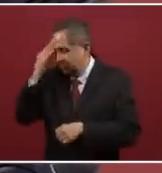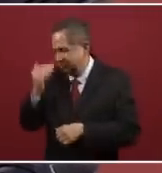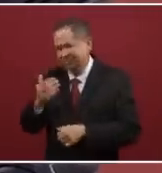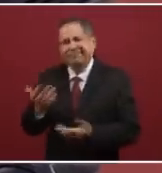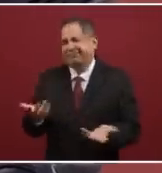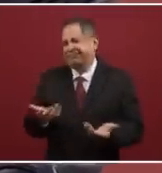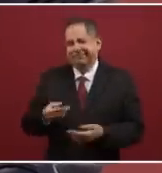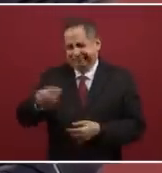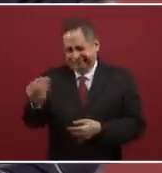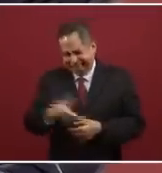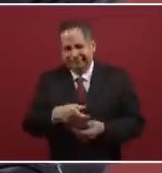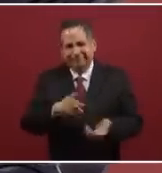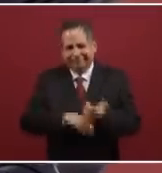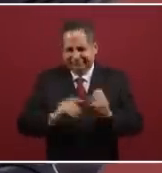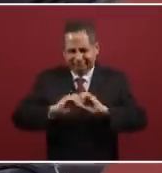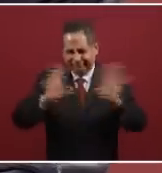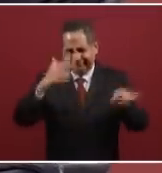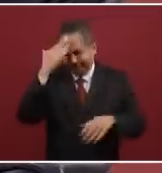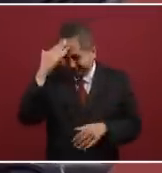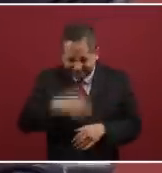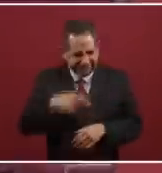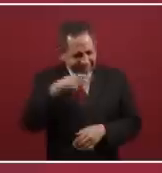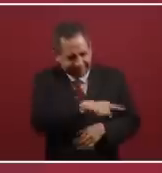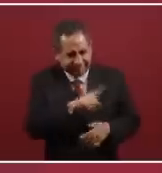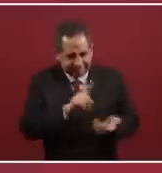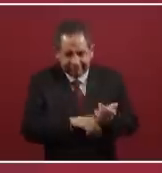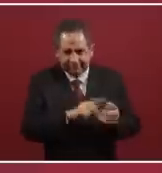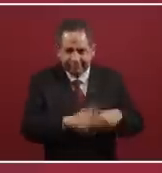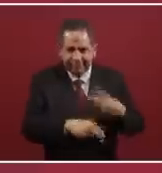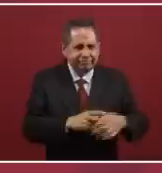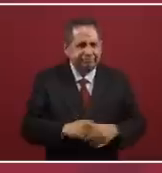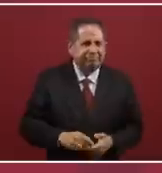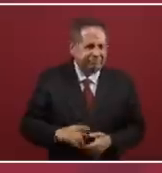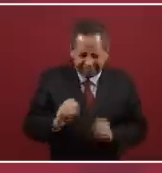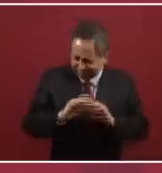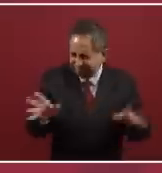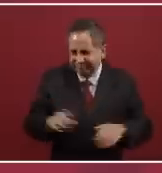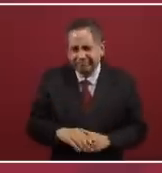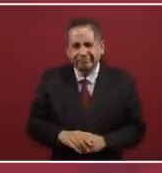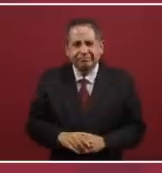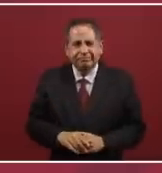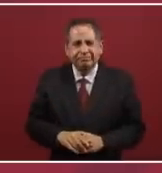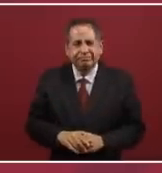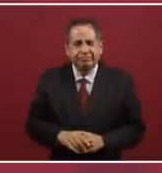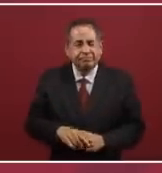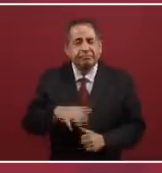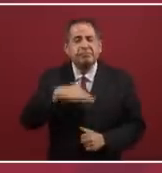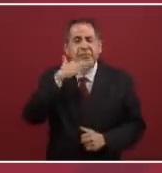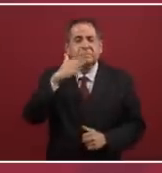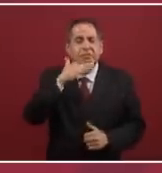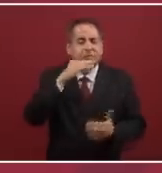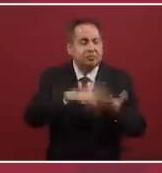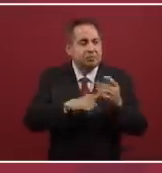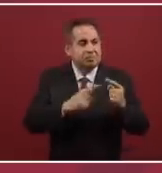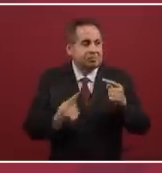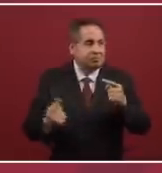gobernador, es el de obras públicas. No, la corrupción se da de